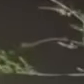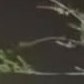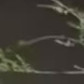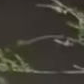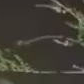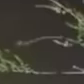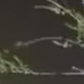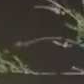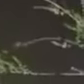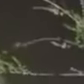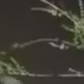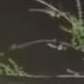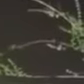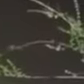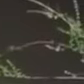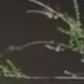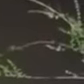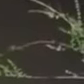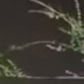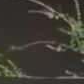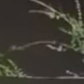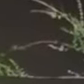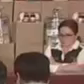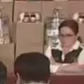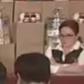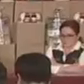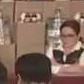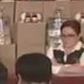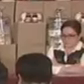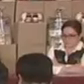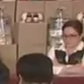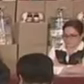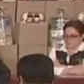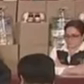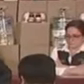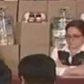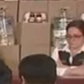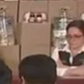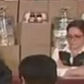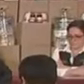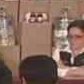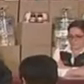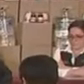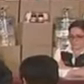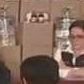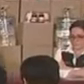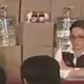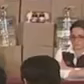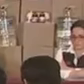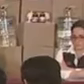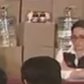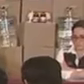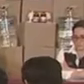es un plan integral que va a destinar un presupuesto considerable para